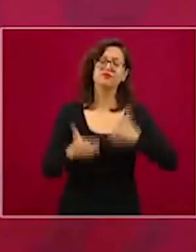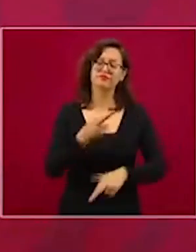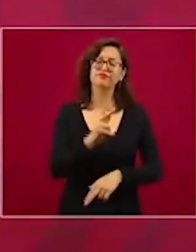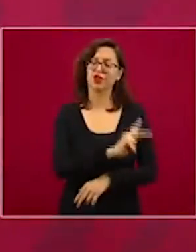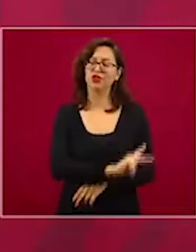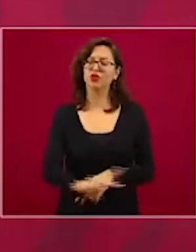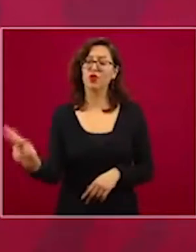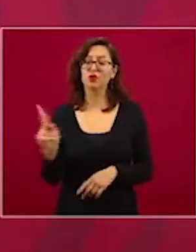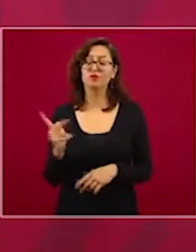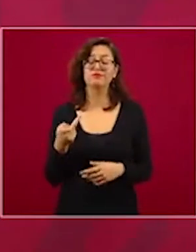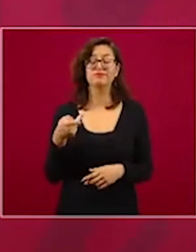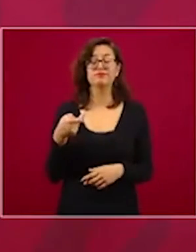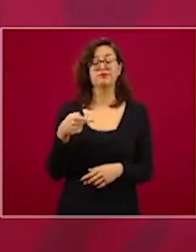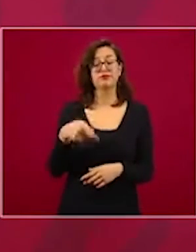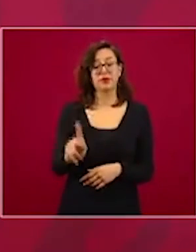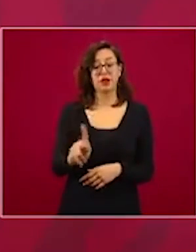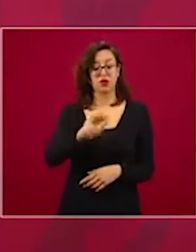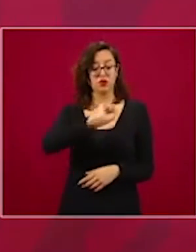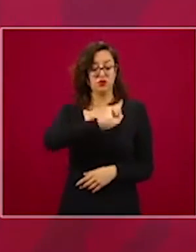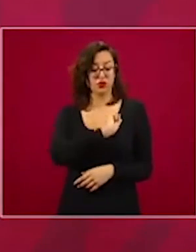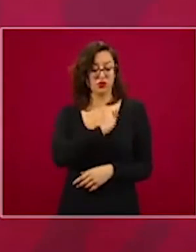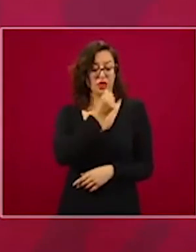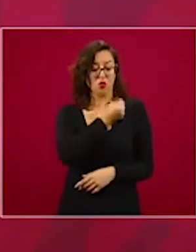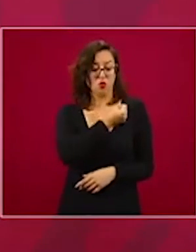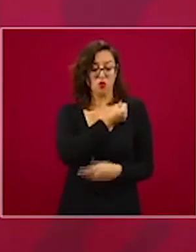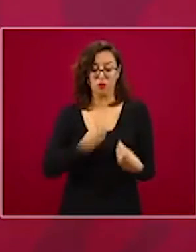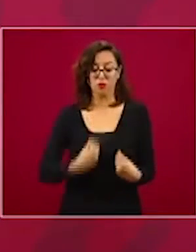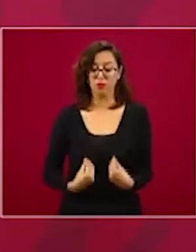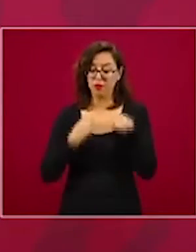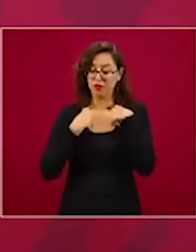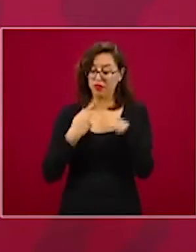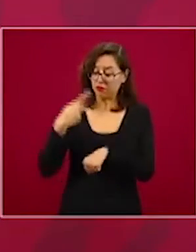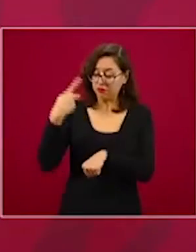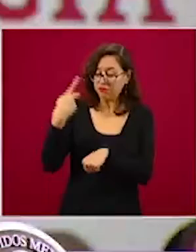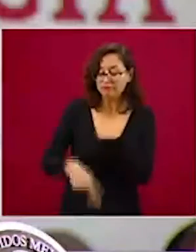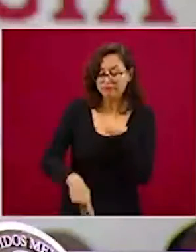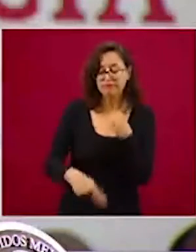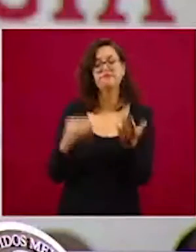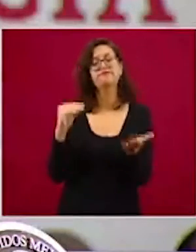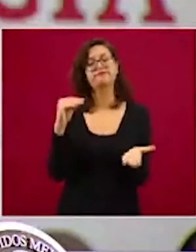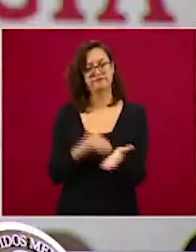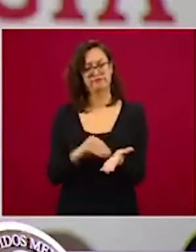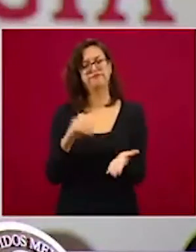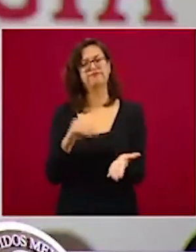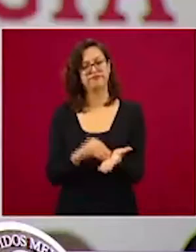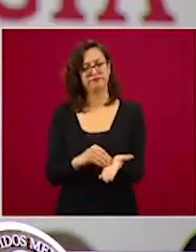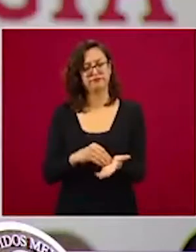el riesgo para la salud y la vida sigue siendo alto.